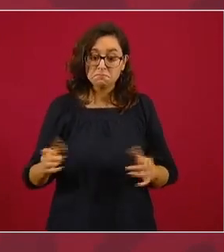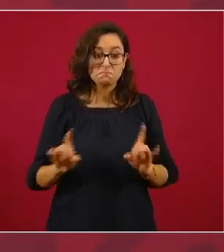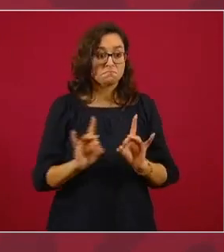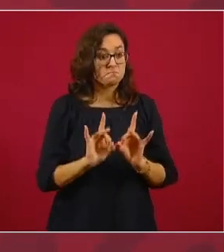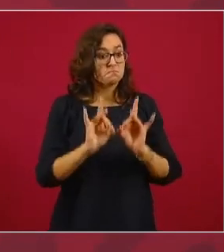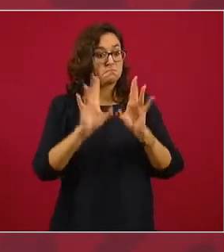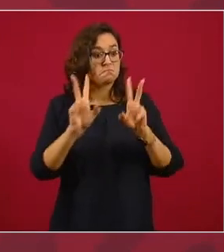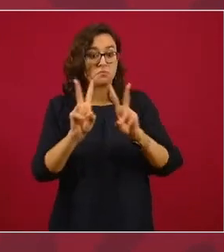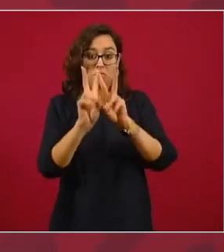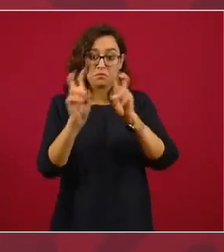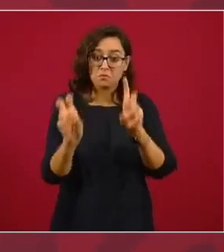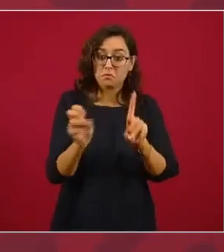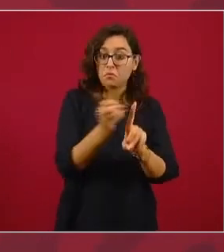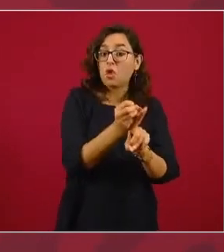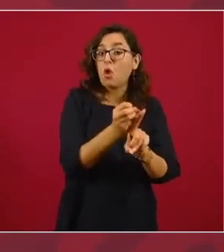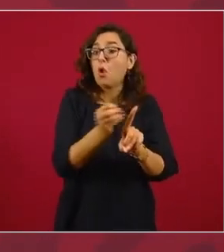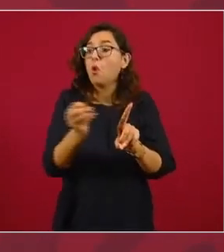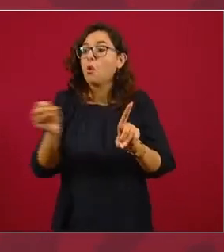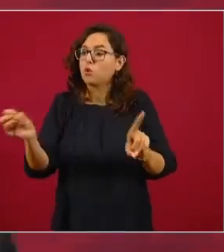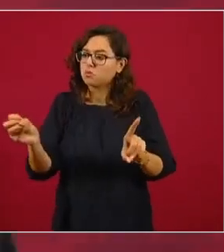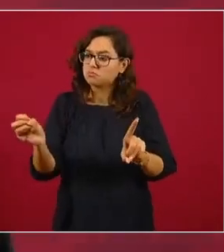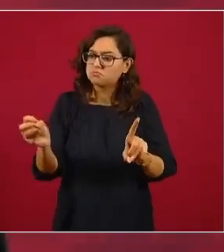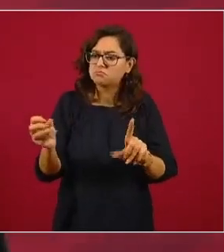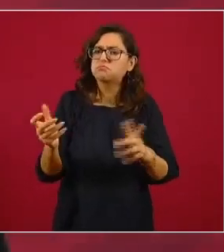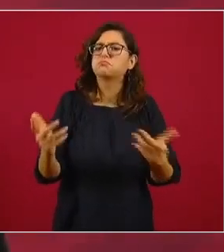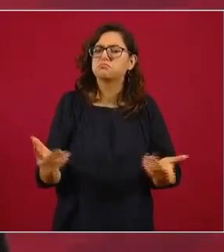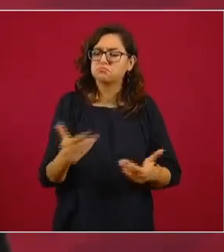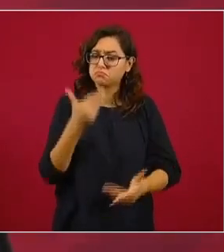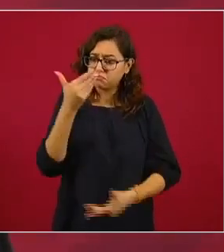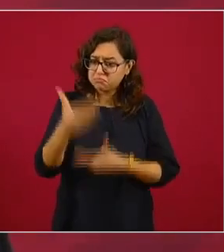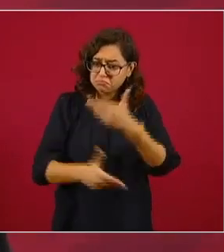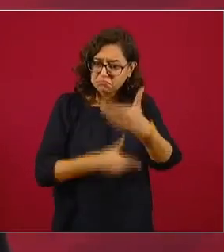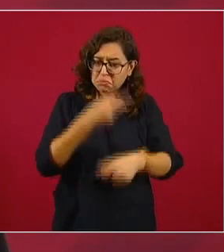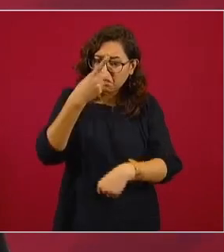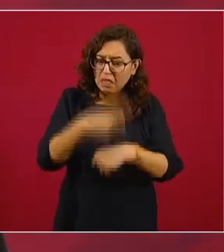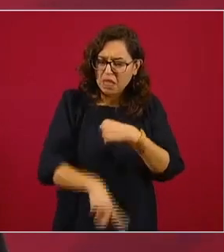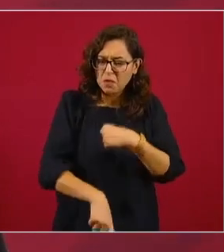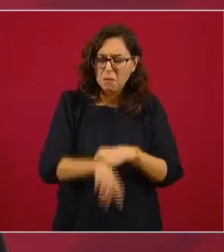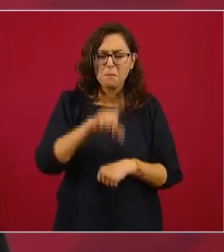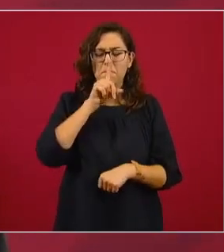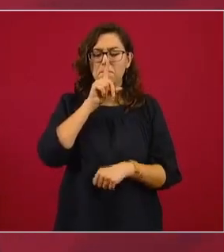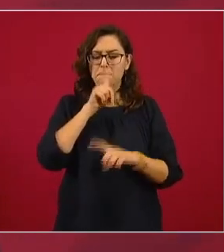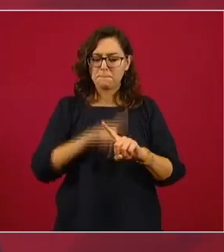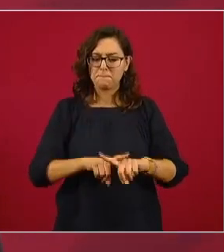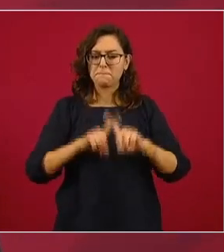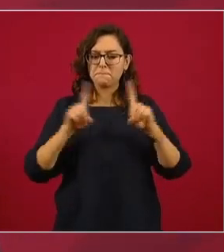no nos va a afectar, al contrario, nos va a fortalecer